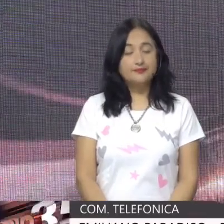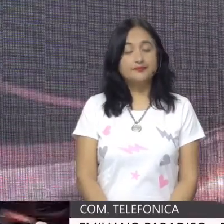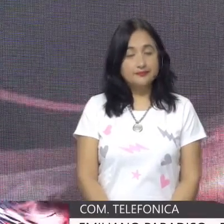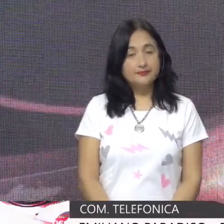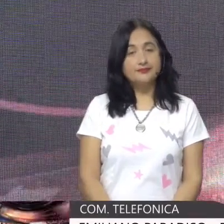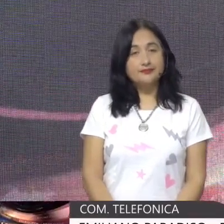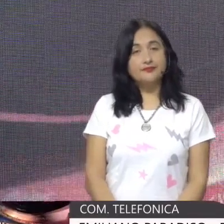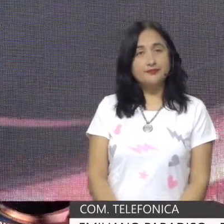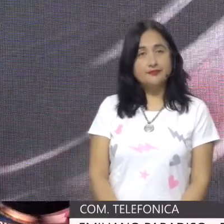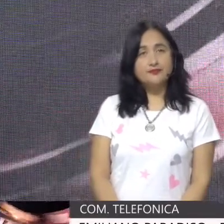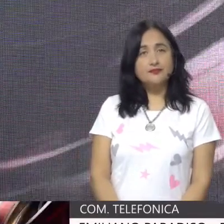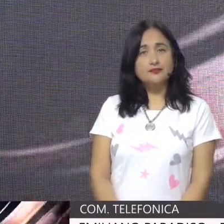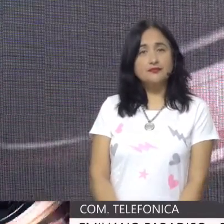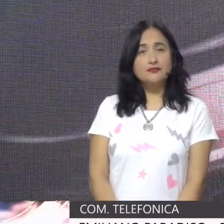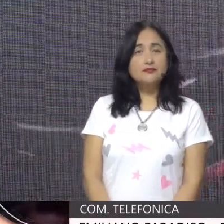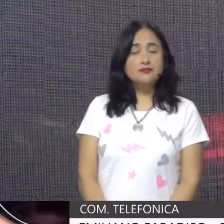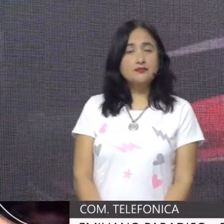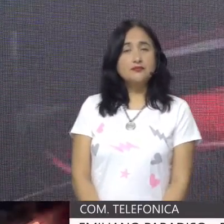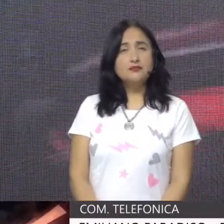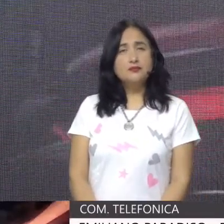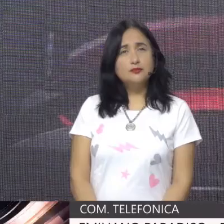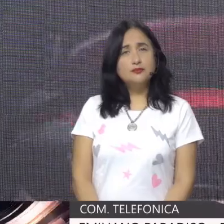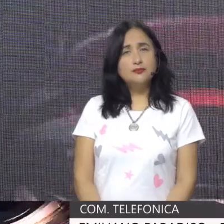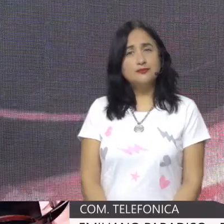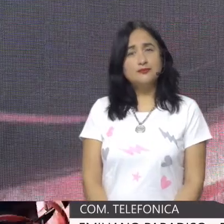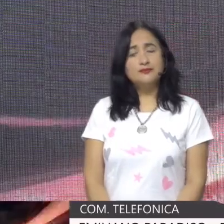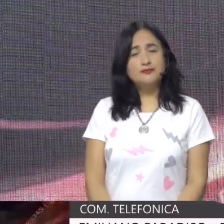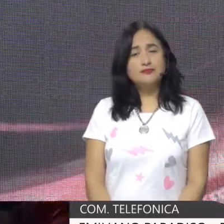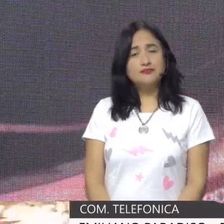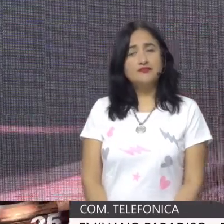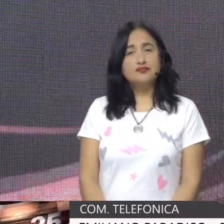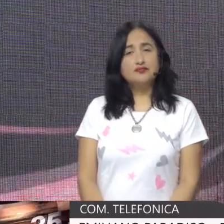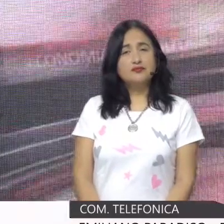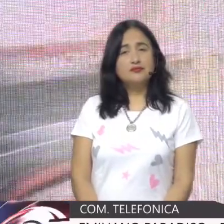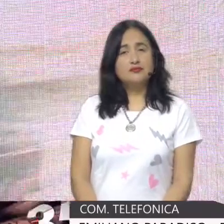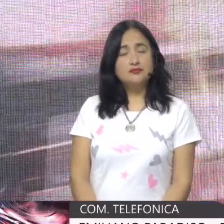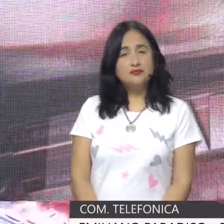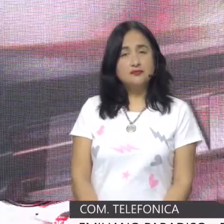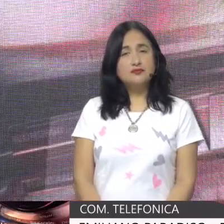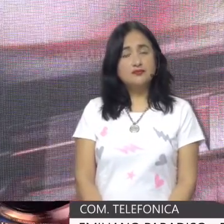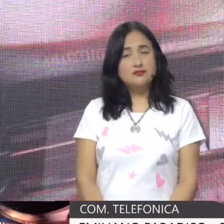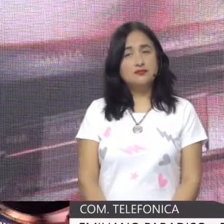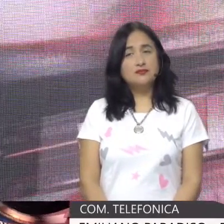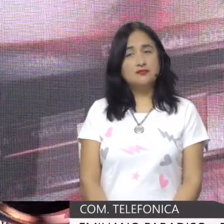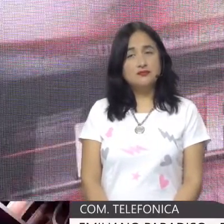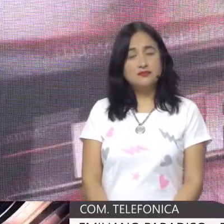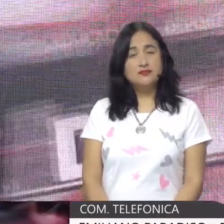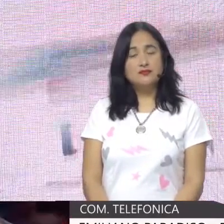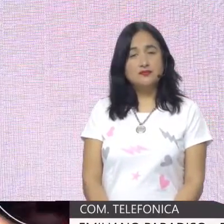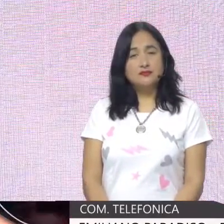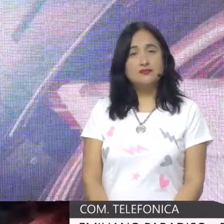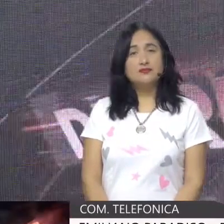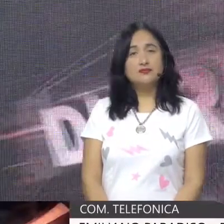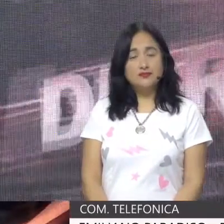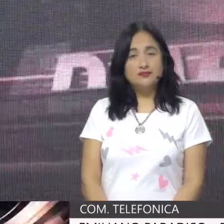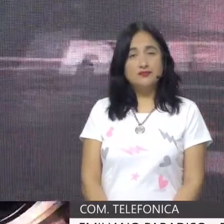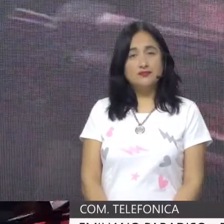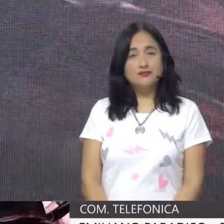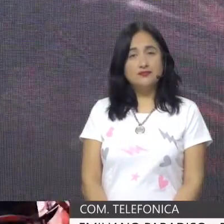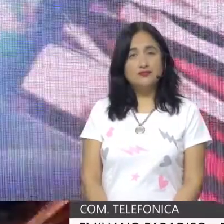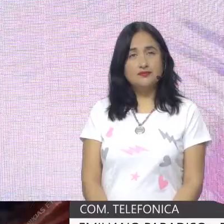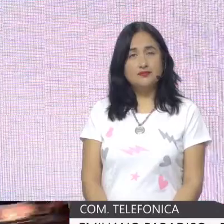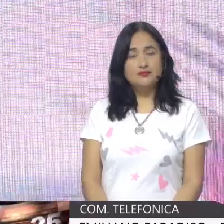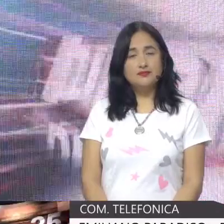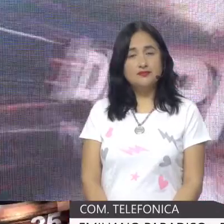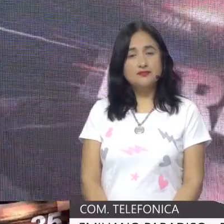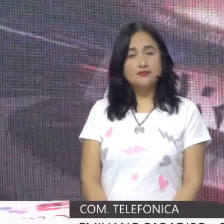de becas. Posteriormente, seguramente ya el mes que viene vamos a estar teniendo las novedades para quienes serían los beneficiarios. Todos esos datos los